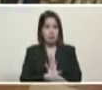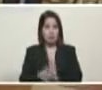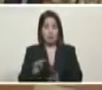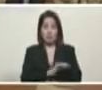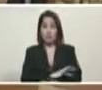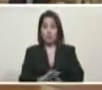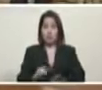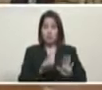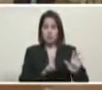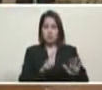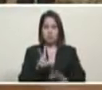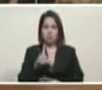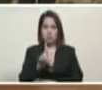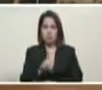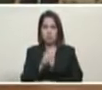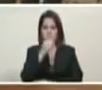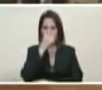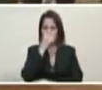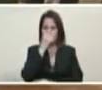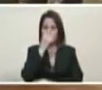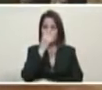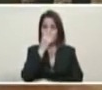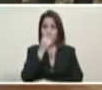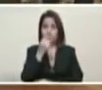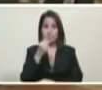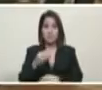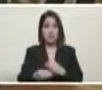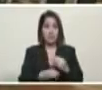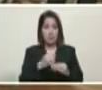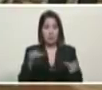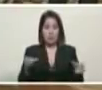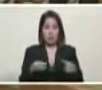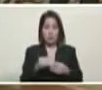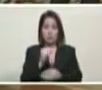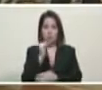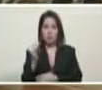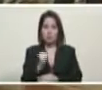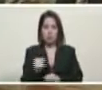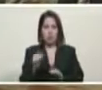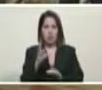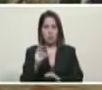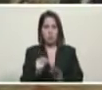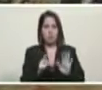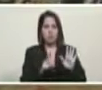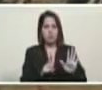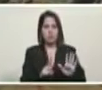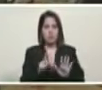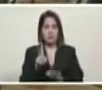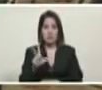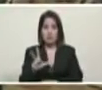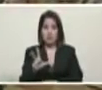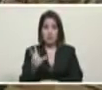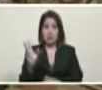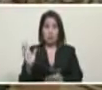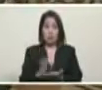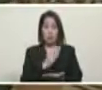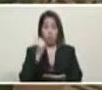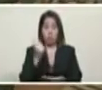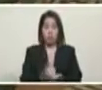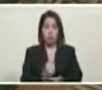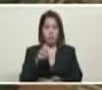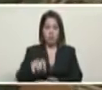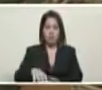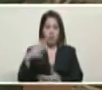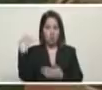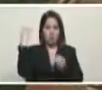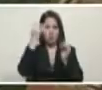número 631 del Comando de Zona número 63 de la Guardia Nacional Bolivariana, con sede en Puerto Ayacucho,